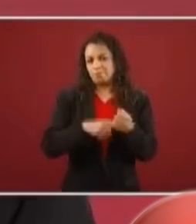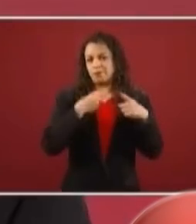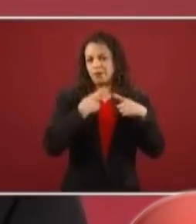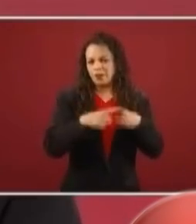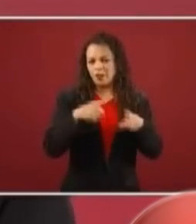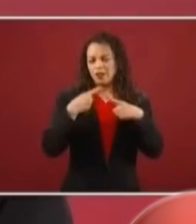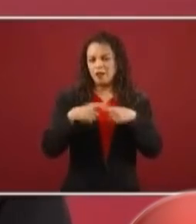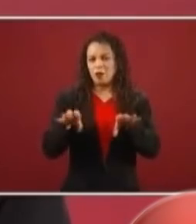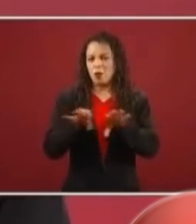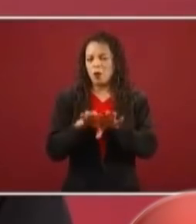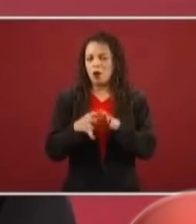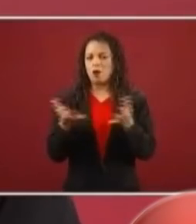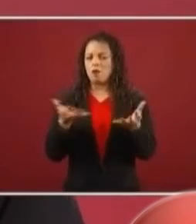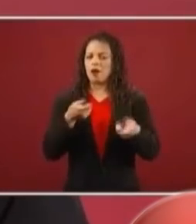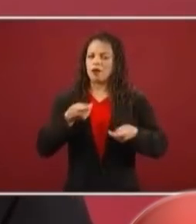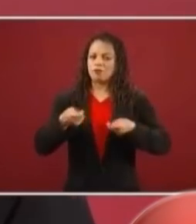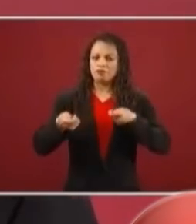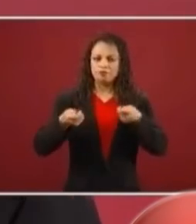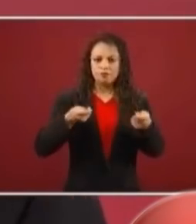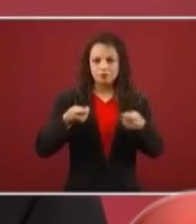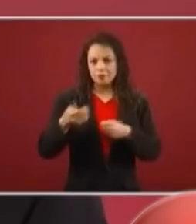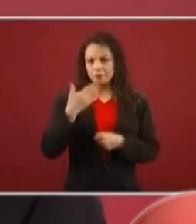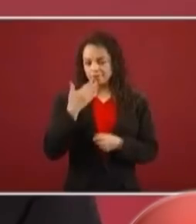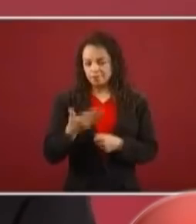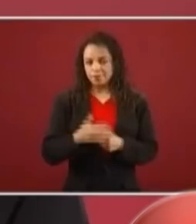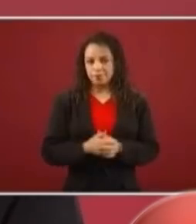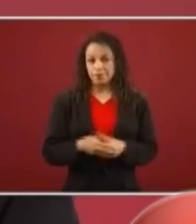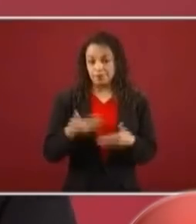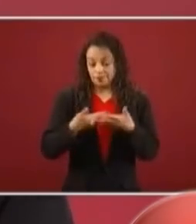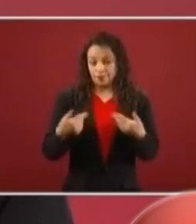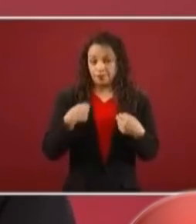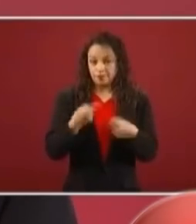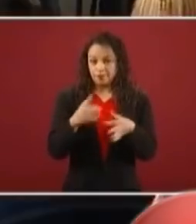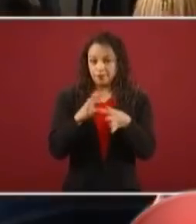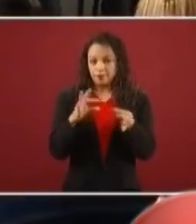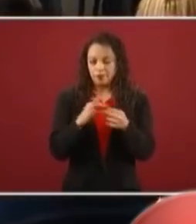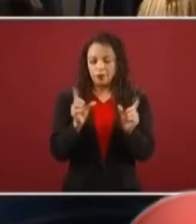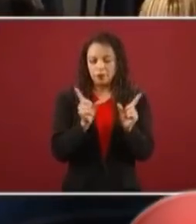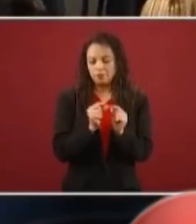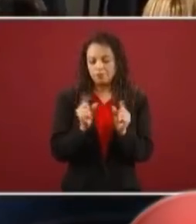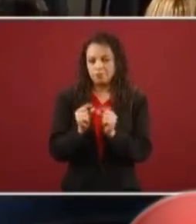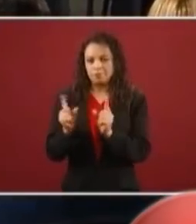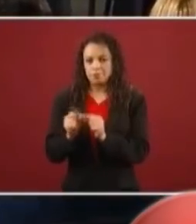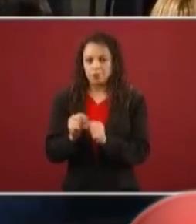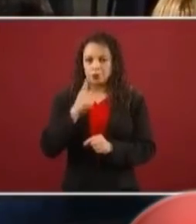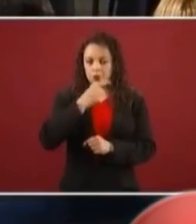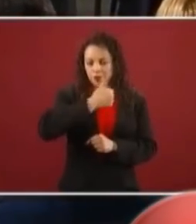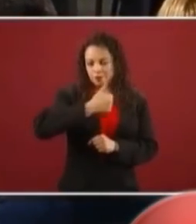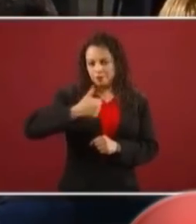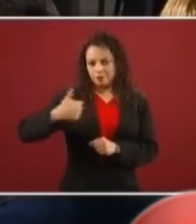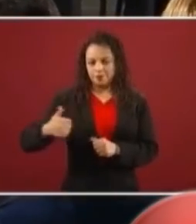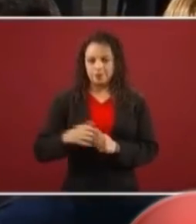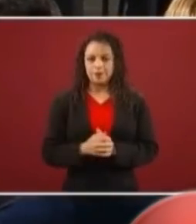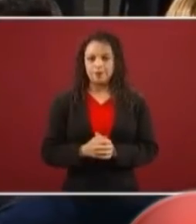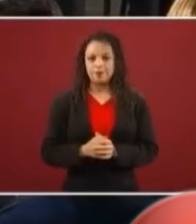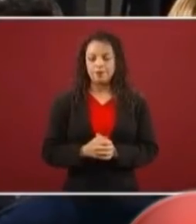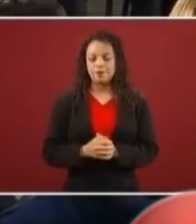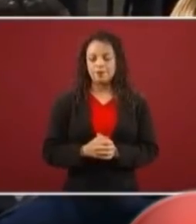ejes, y voy simplemente a señalar brevemente algunos de ellos. En primer